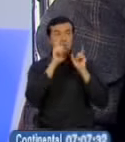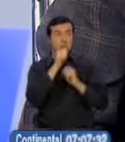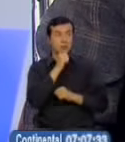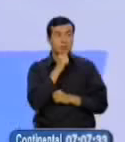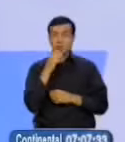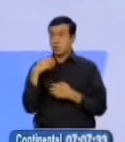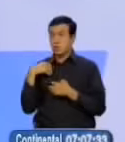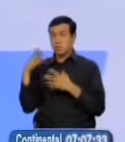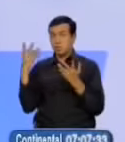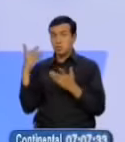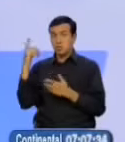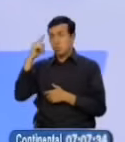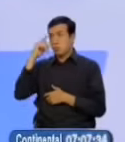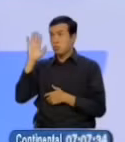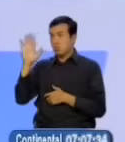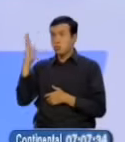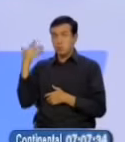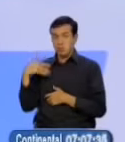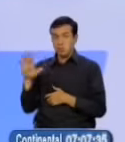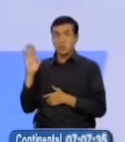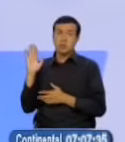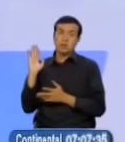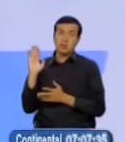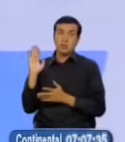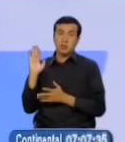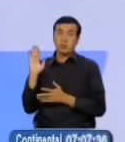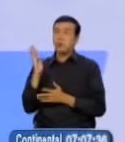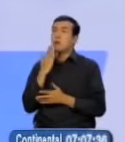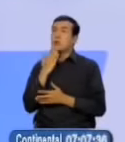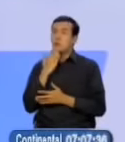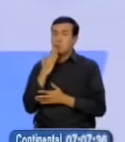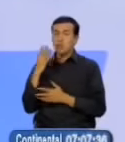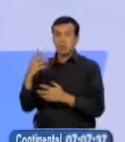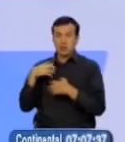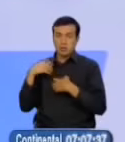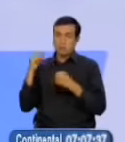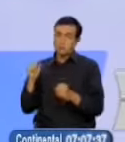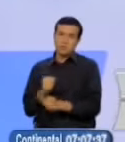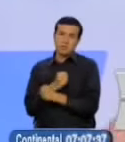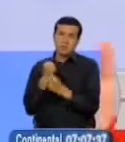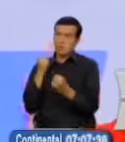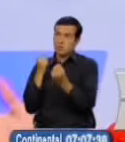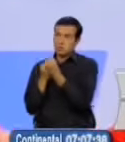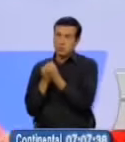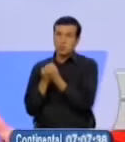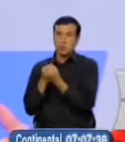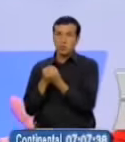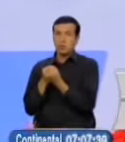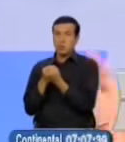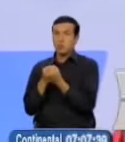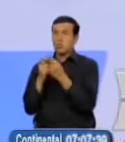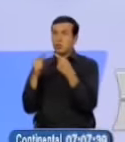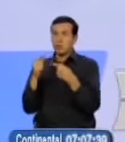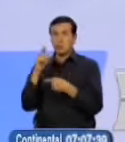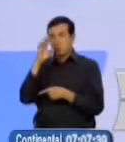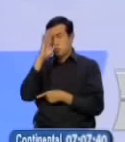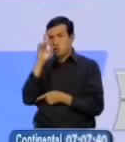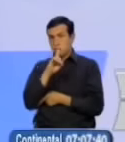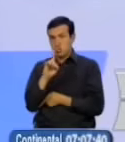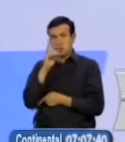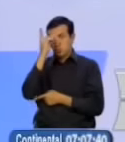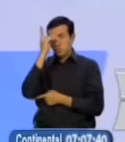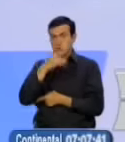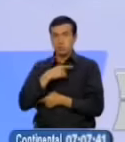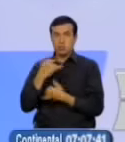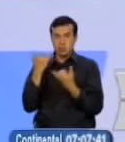lo garantiza, pero el gobierno ya lo está haciendo. Entonces ha perdido la posibilidad de reclamar que el apoyo al contrario es el apoyo a la derecha. Las decisiones que